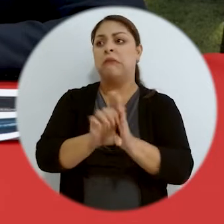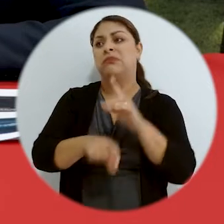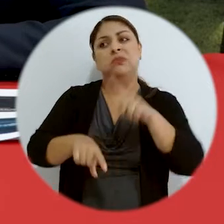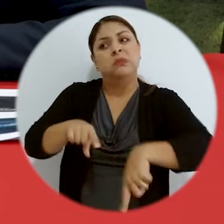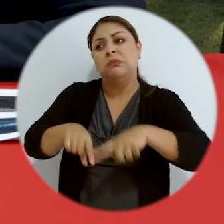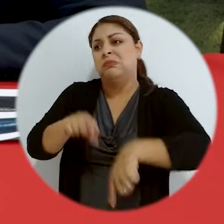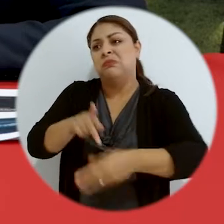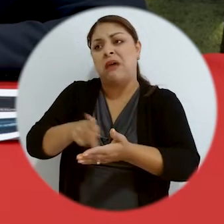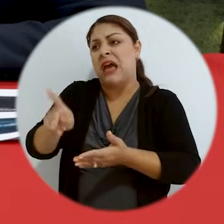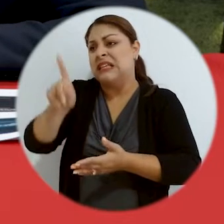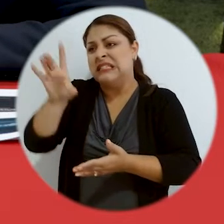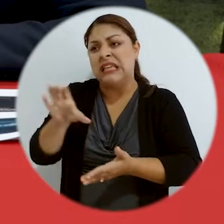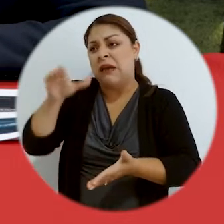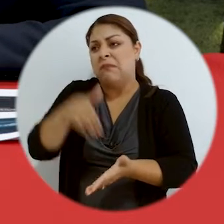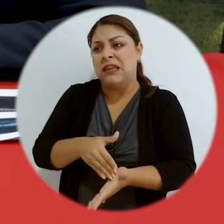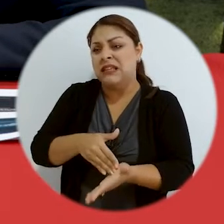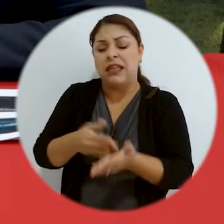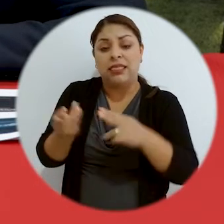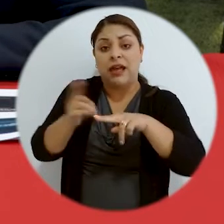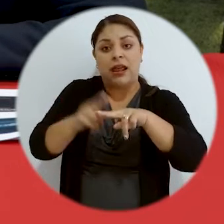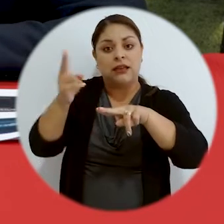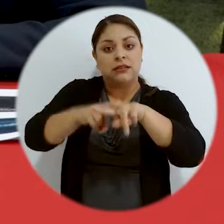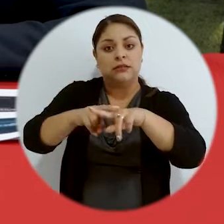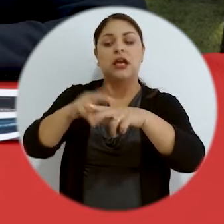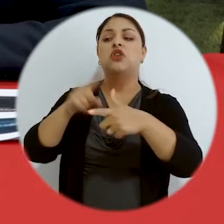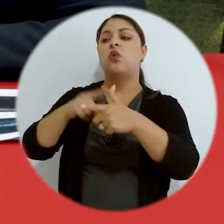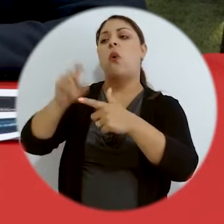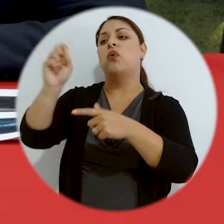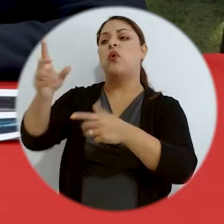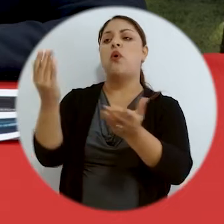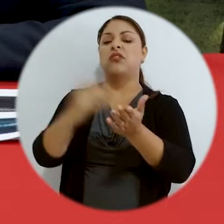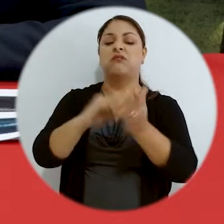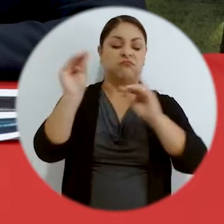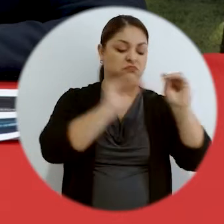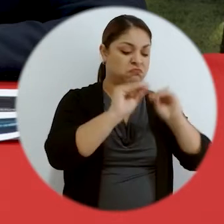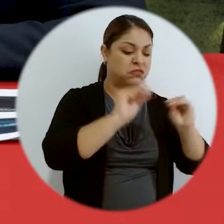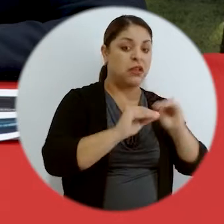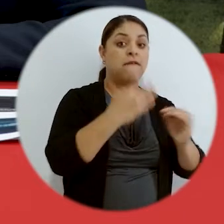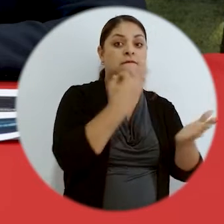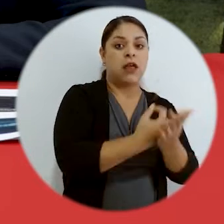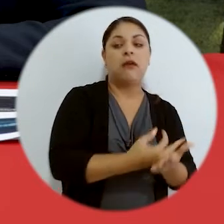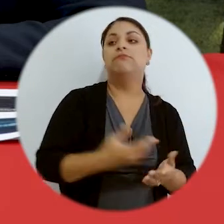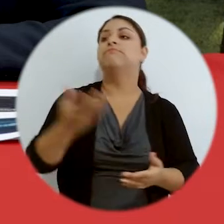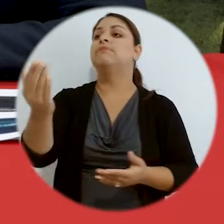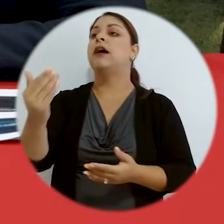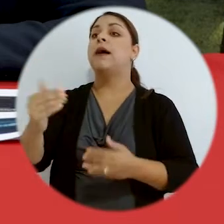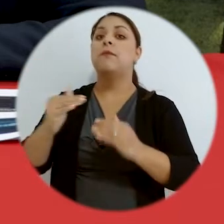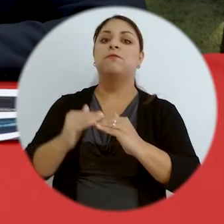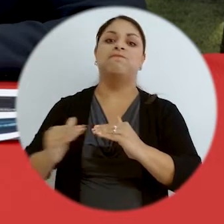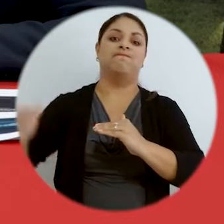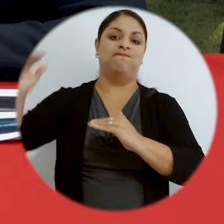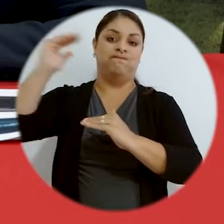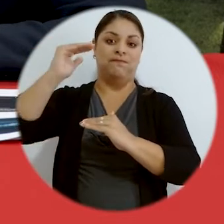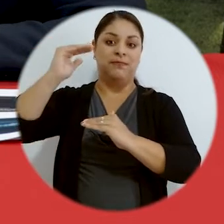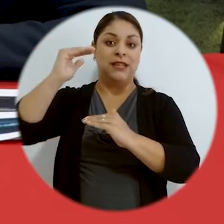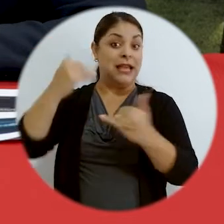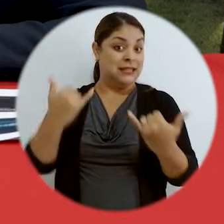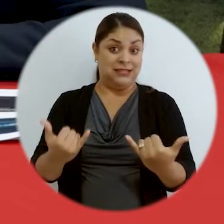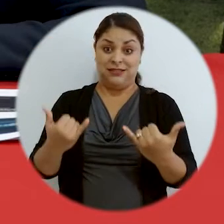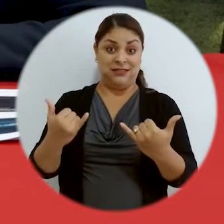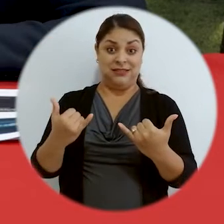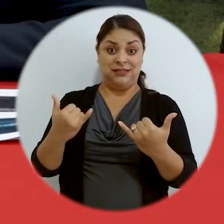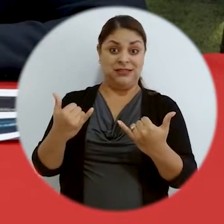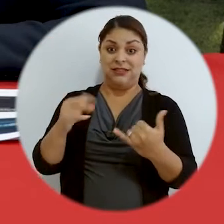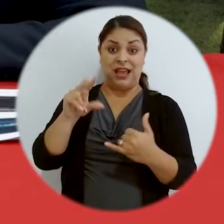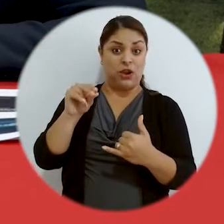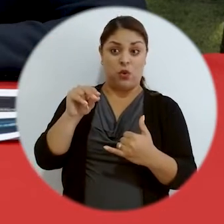los 100,000 de intereses. Y entonces se los refinancian, pero se los refinancian con una tasa mayor. Entonces ahora le deben 600,000, pero ya no